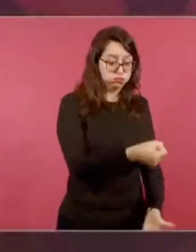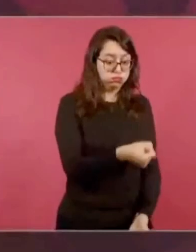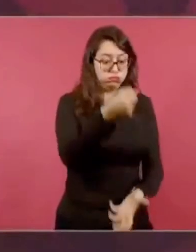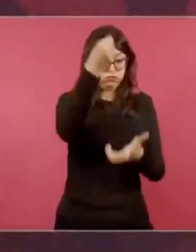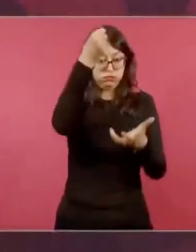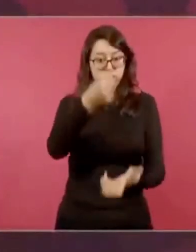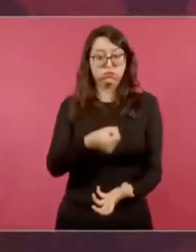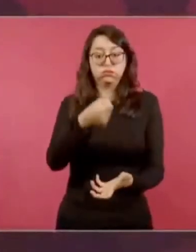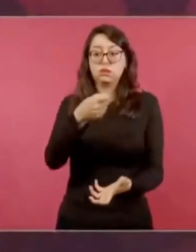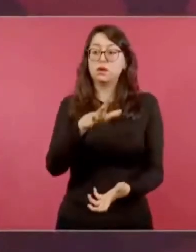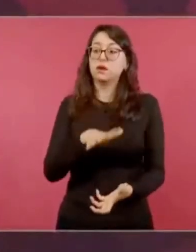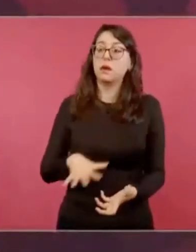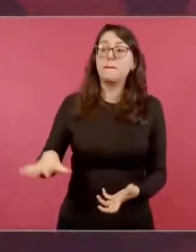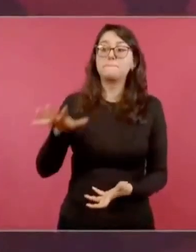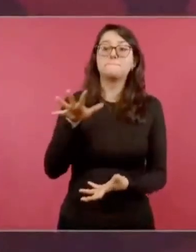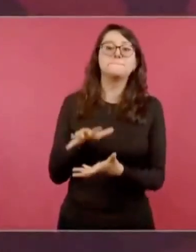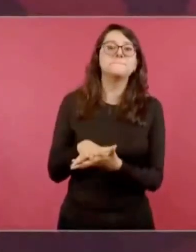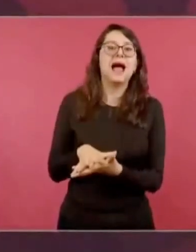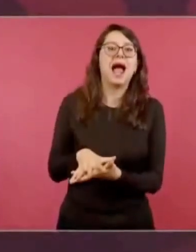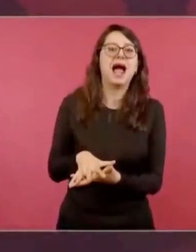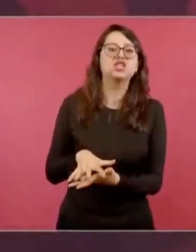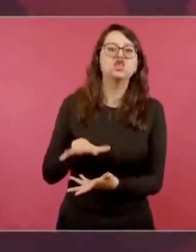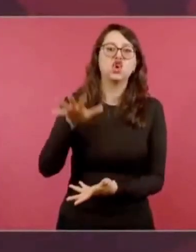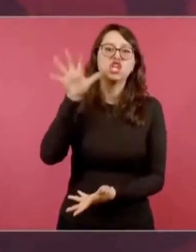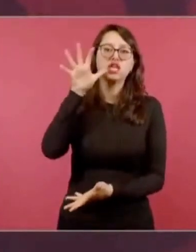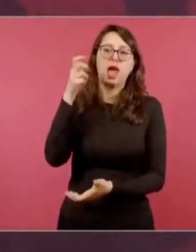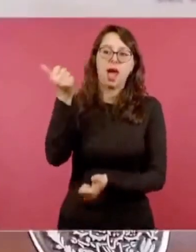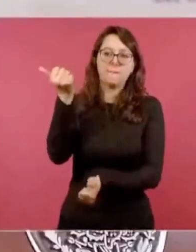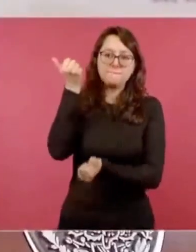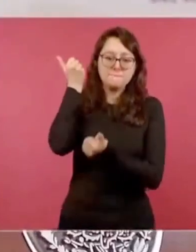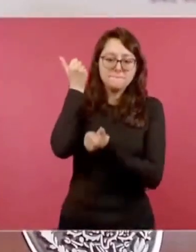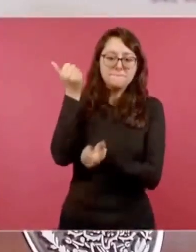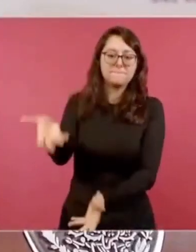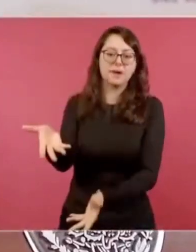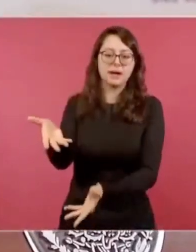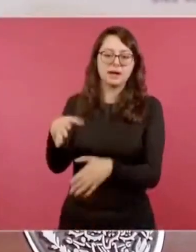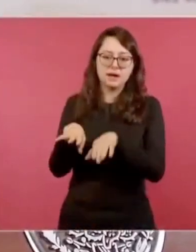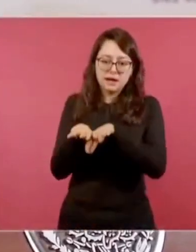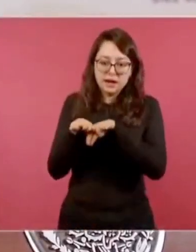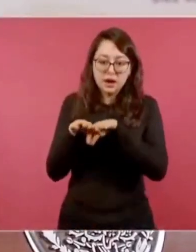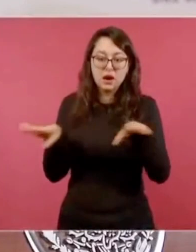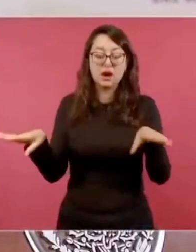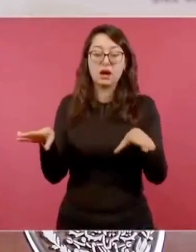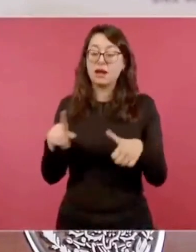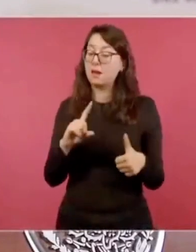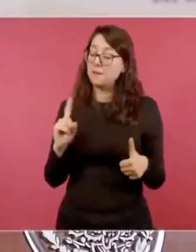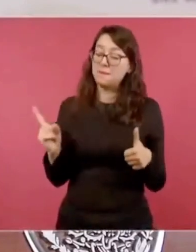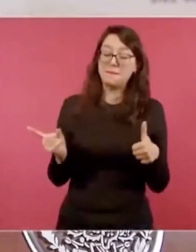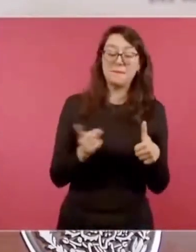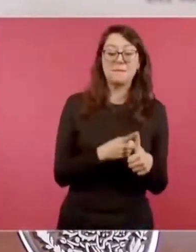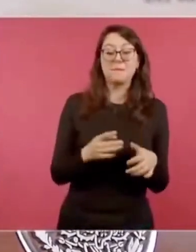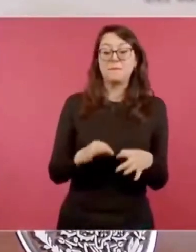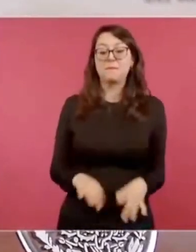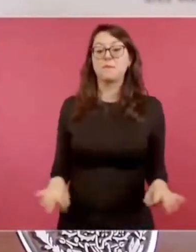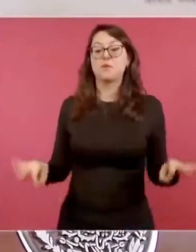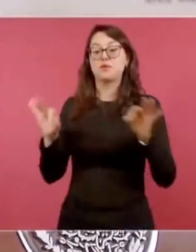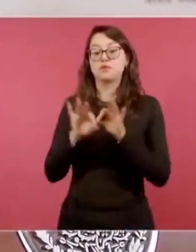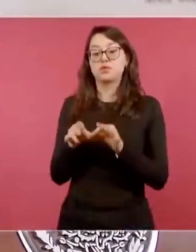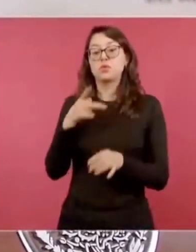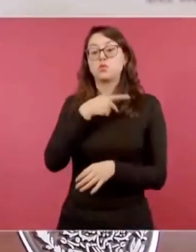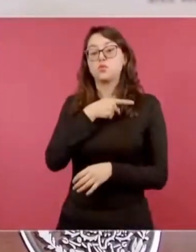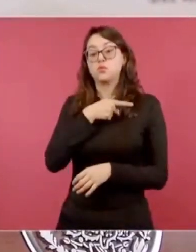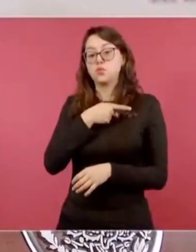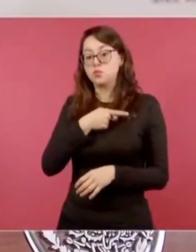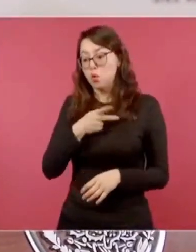beneficio de las mayorías del pueblo y de manera específica en beneficio de los más pobres